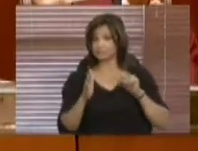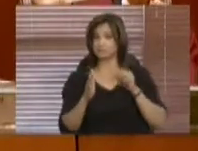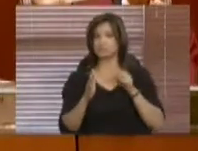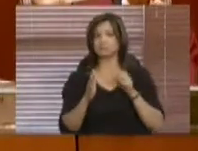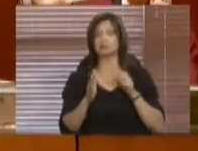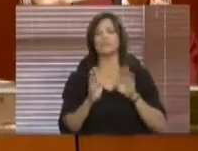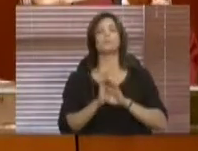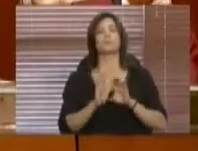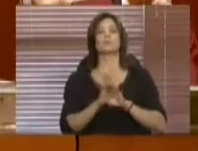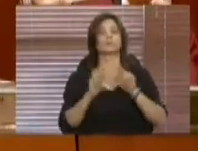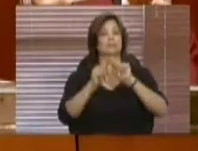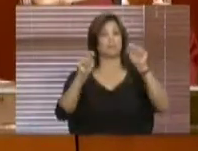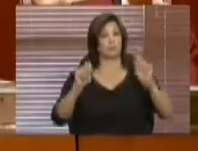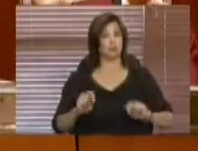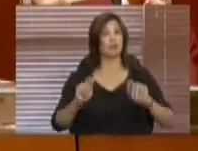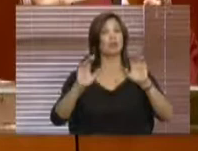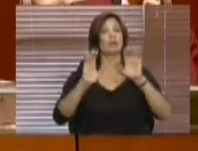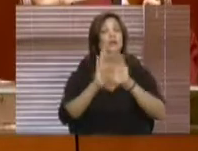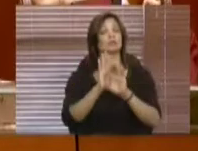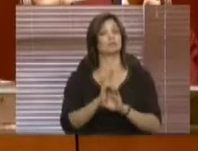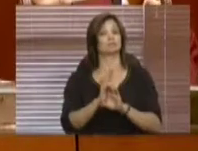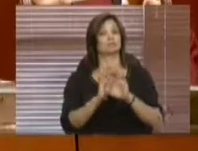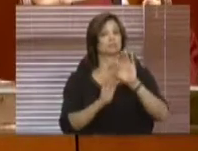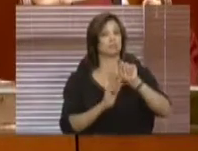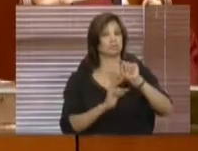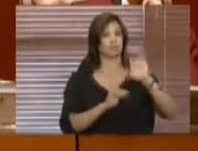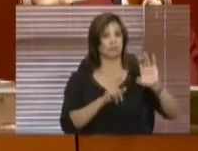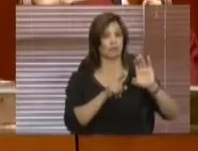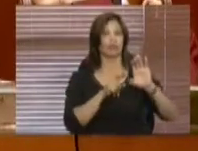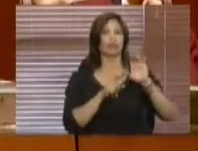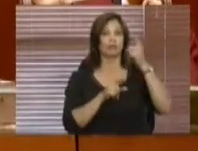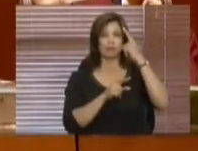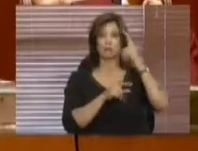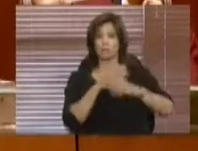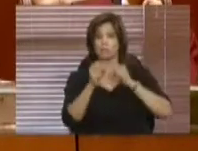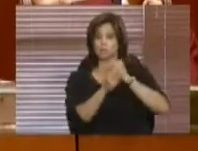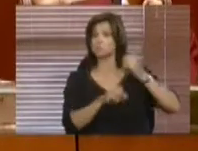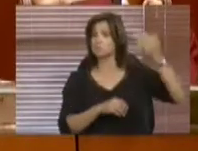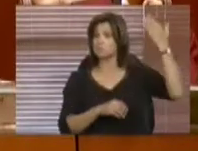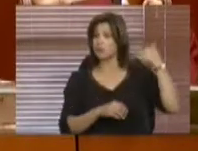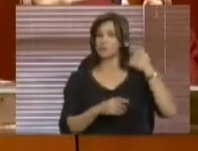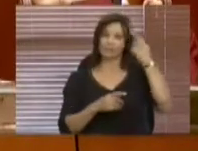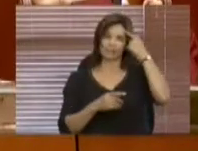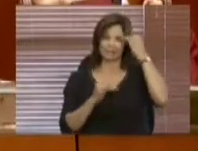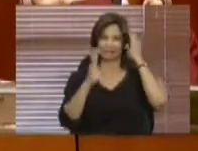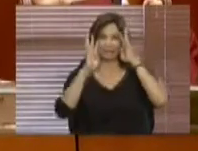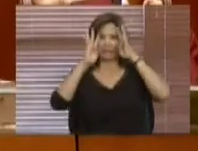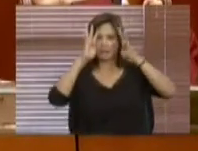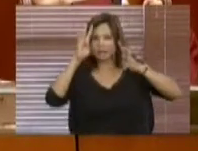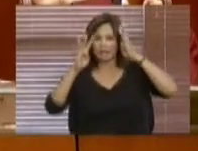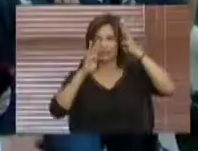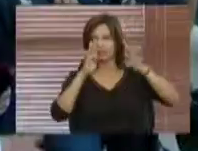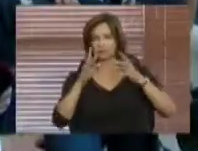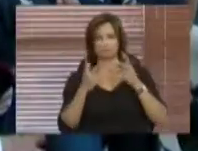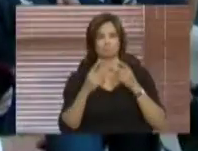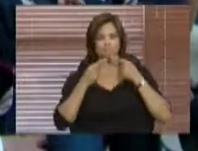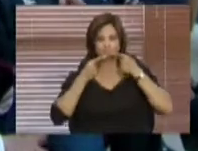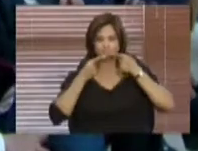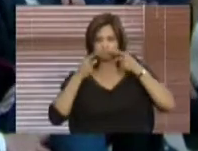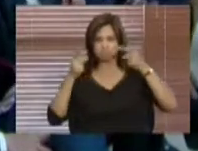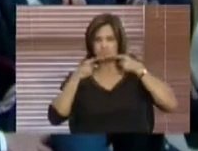el caso del Tribunal Constitucional, el año pasado se llegó al extremo de tejer conjeturas